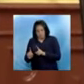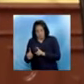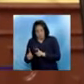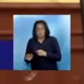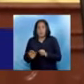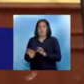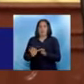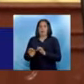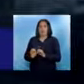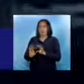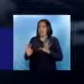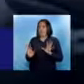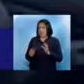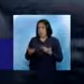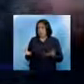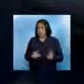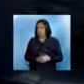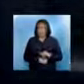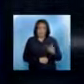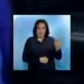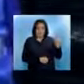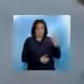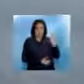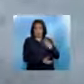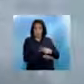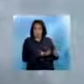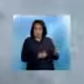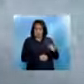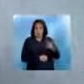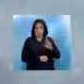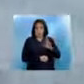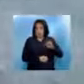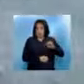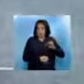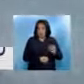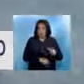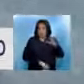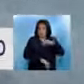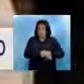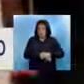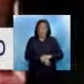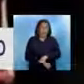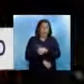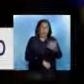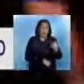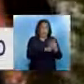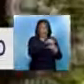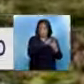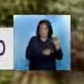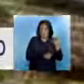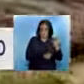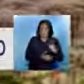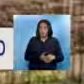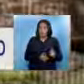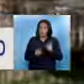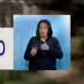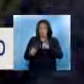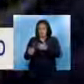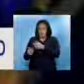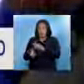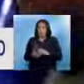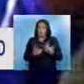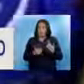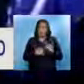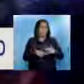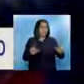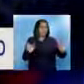a mayores cosas, ¿no? Hace 2 meses, Ramón Ceballos cayó junto a otros 4 marcas e increíblemente fueron